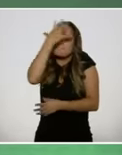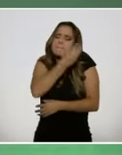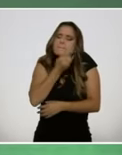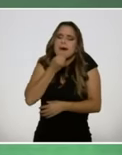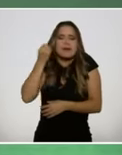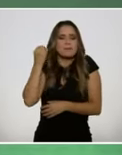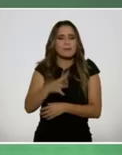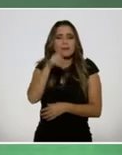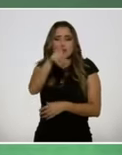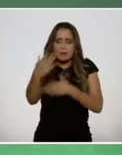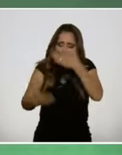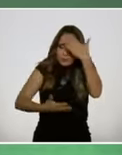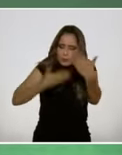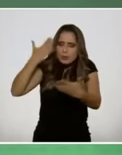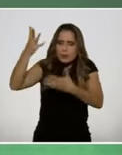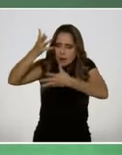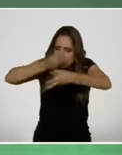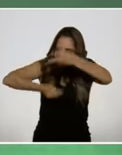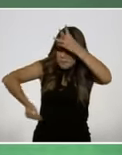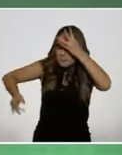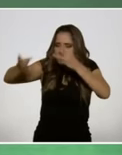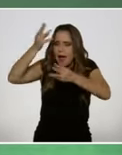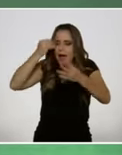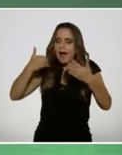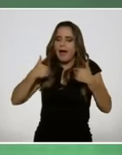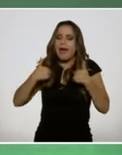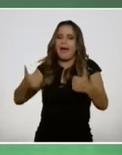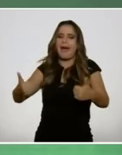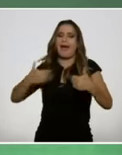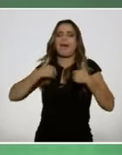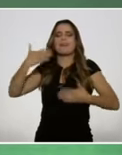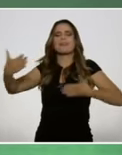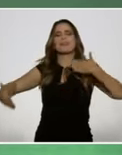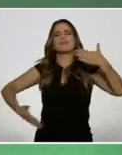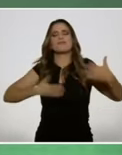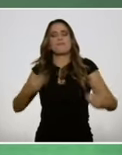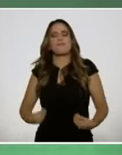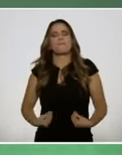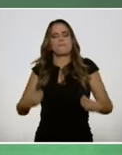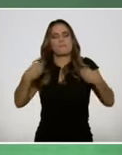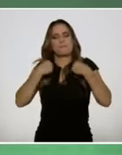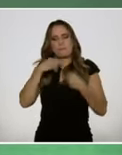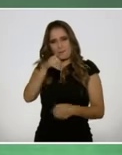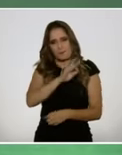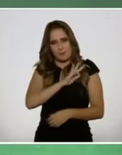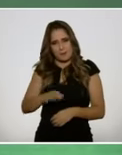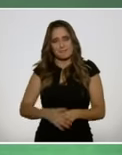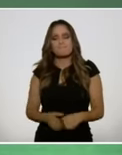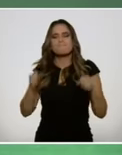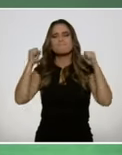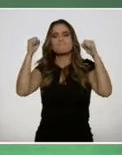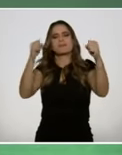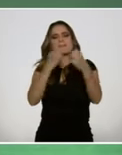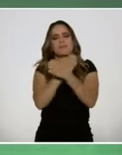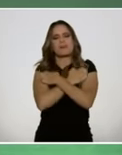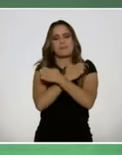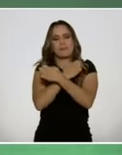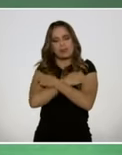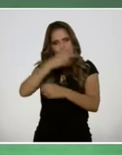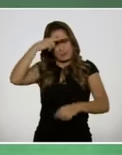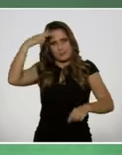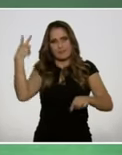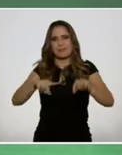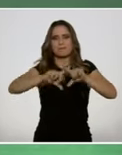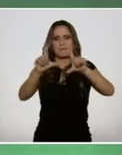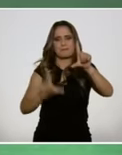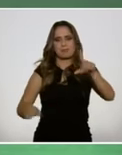es una manera muy bella de conocerla, entenderla y disfrutarla al máximo. Que viva la educación del pueblo de